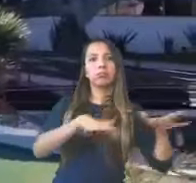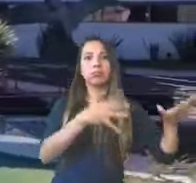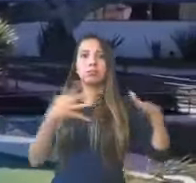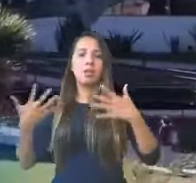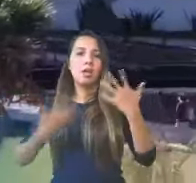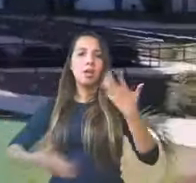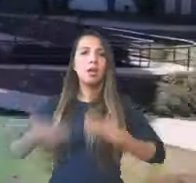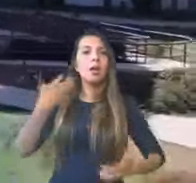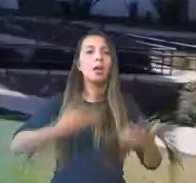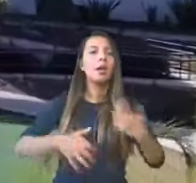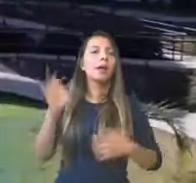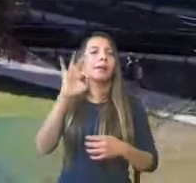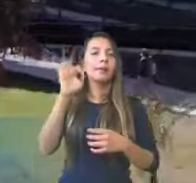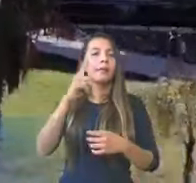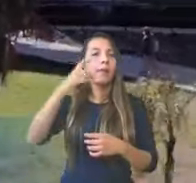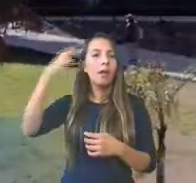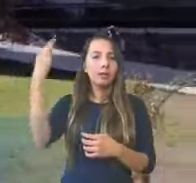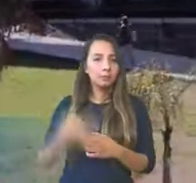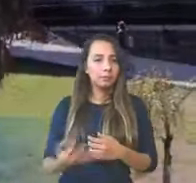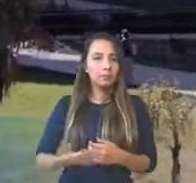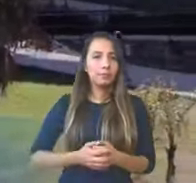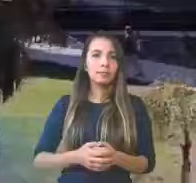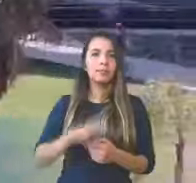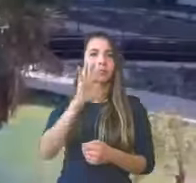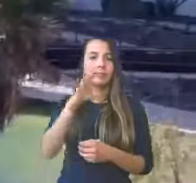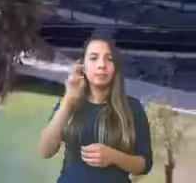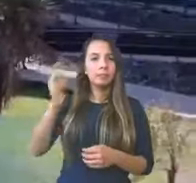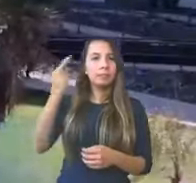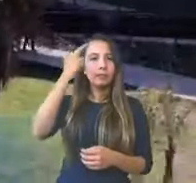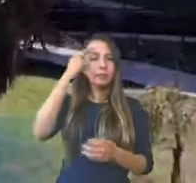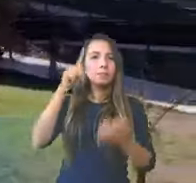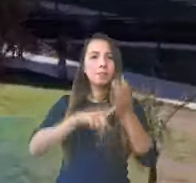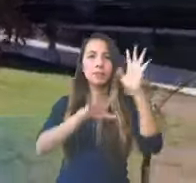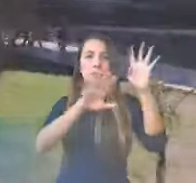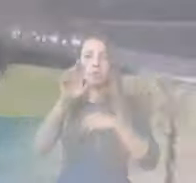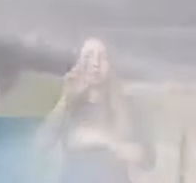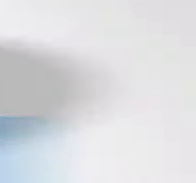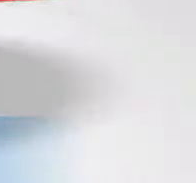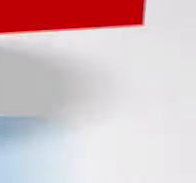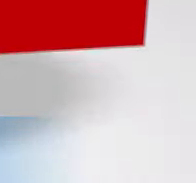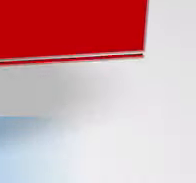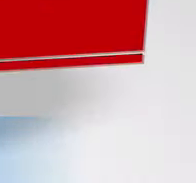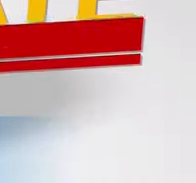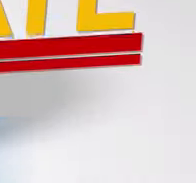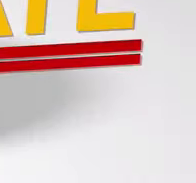que estoy haciendo en este momento. Hay que recordar el sismo de 1985, hay que recordar...